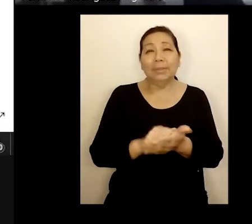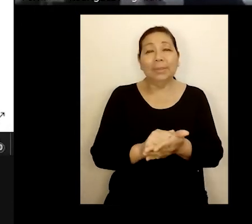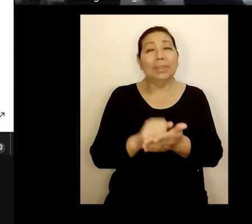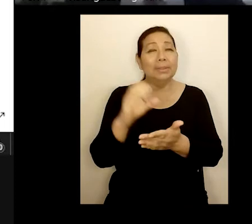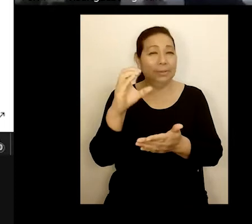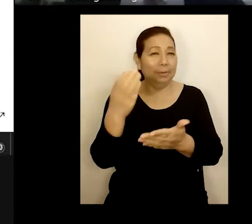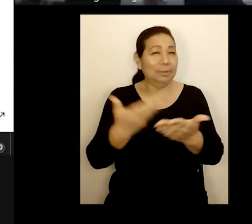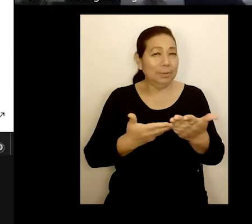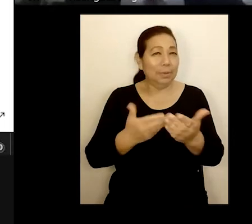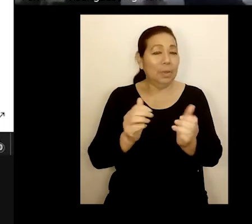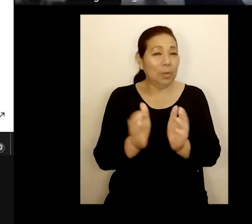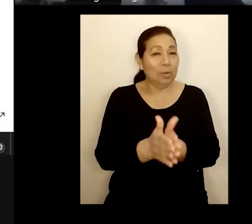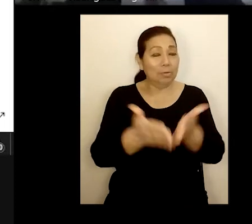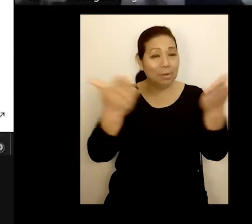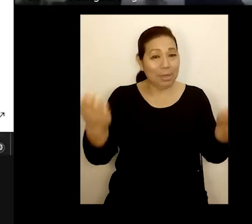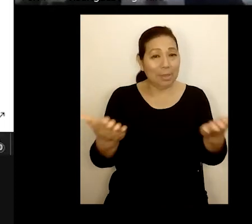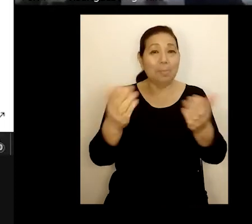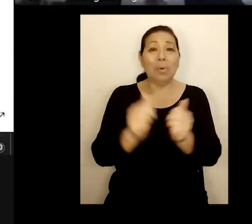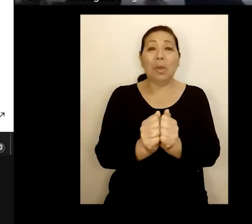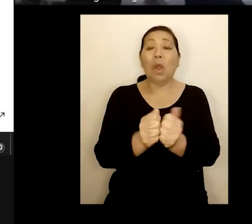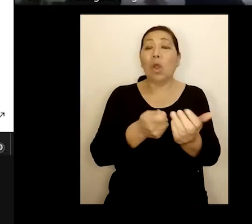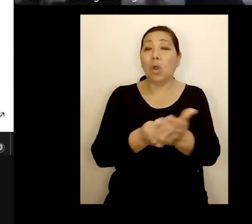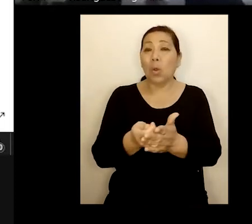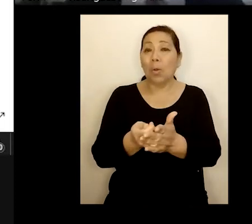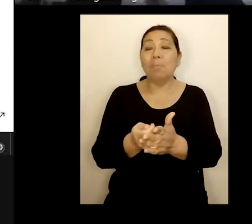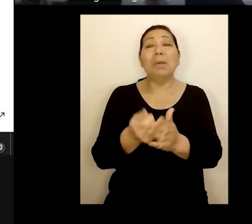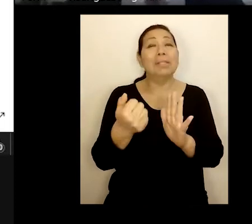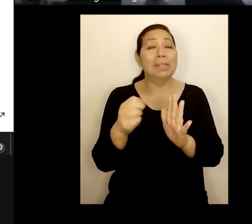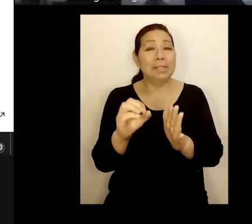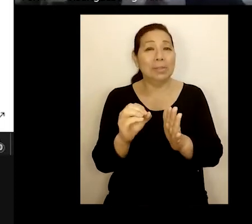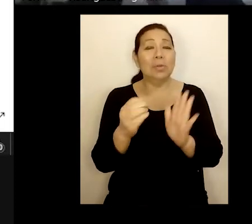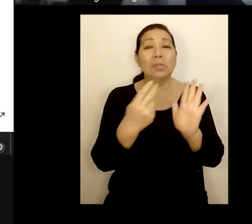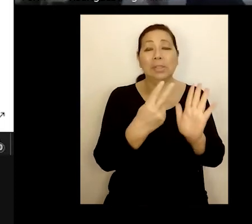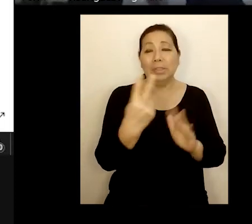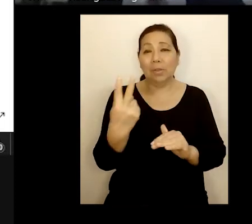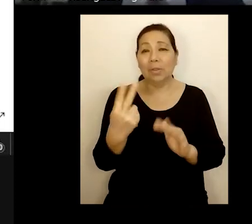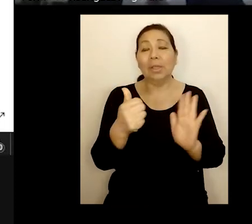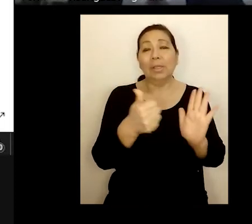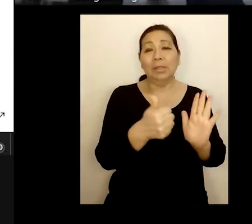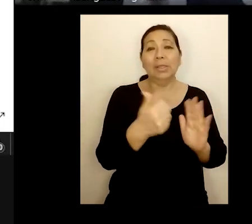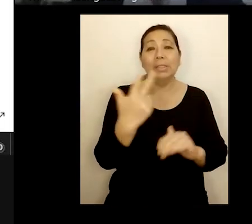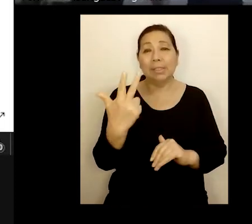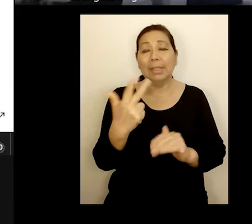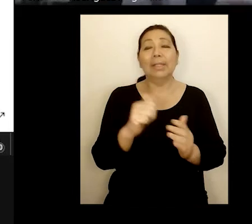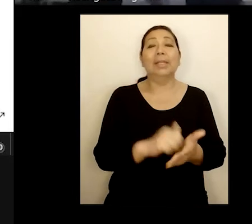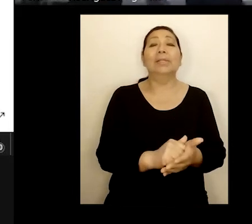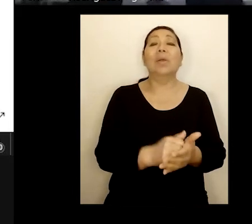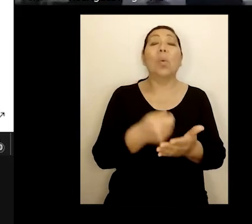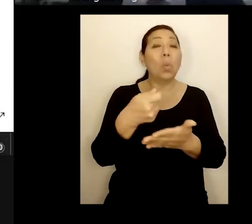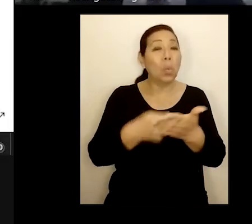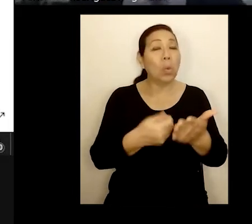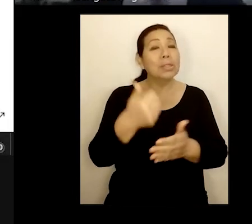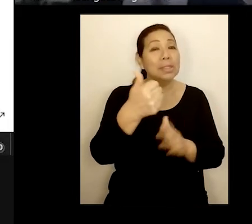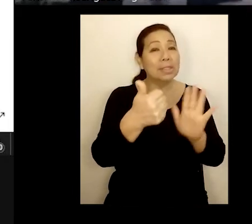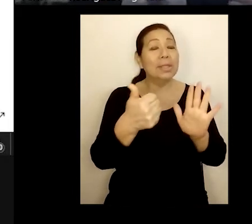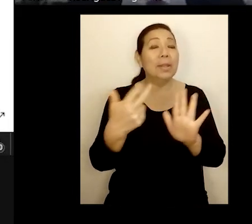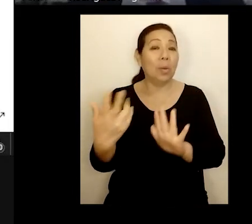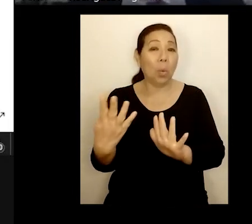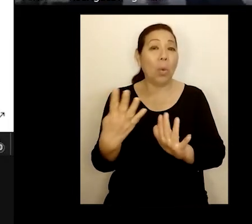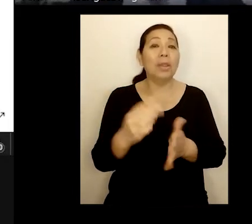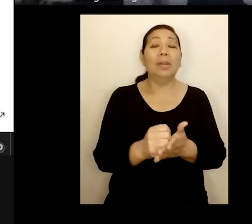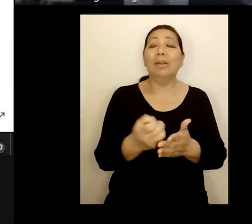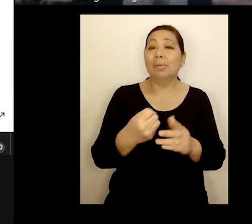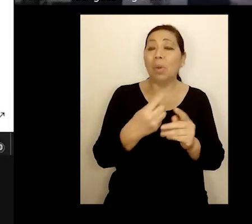6 registrados en el libro mayor, cuenta compra 60, cuenta 62, cuenta 63, cuenta 64,